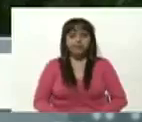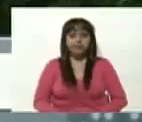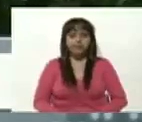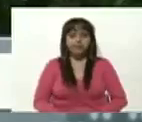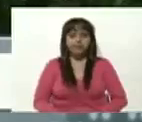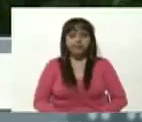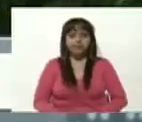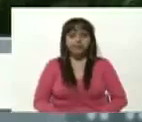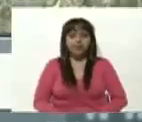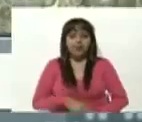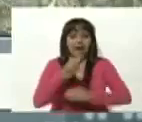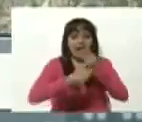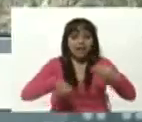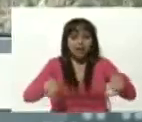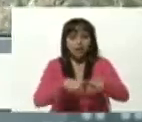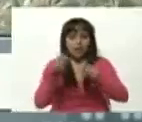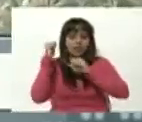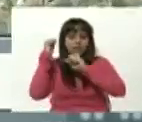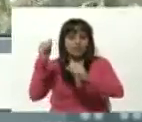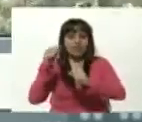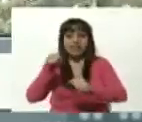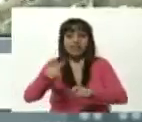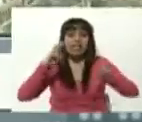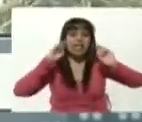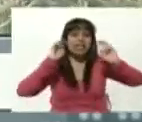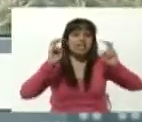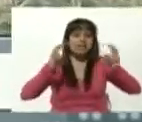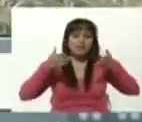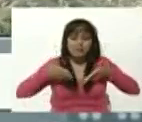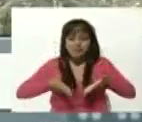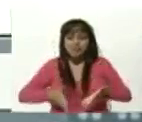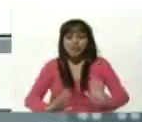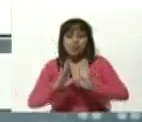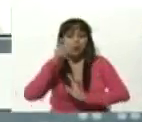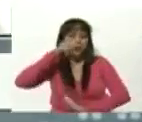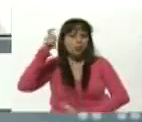es vencer. Producir es vencer. Esa consigna nació en el Guárico.